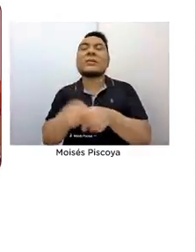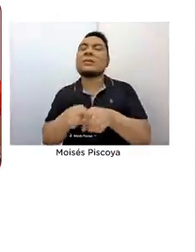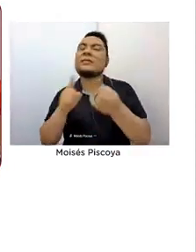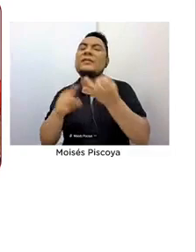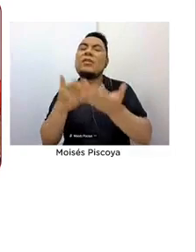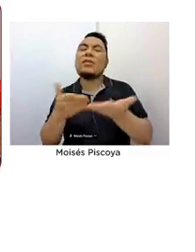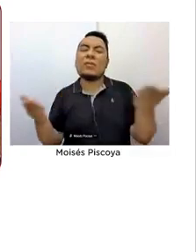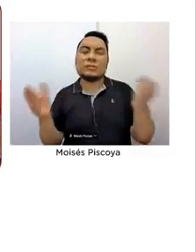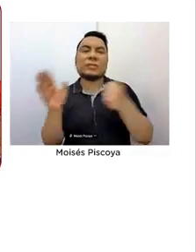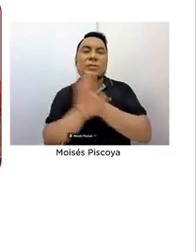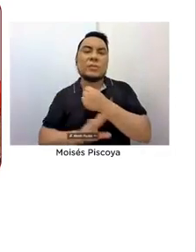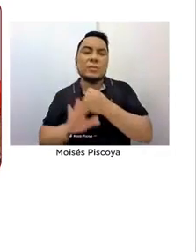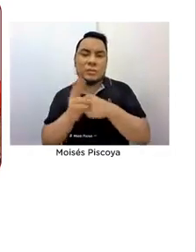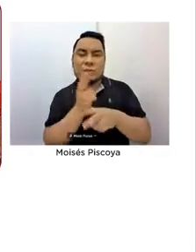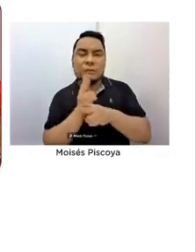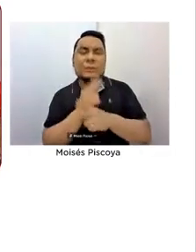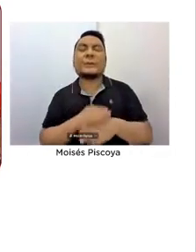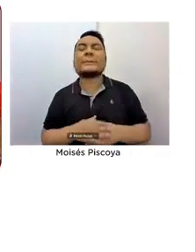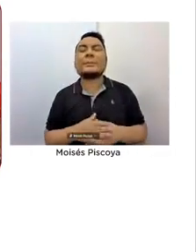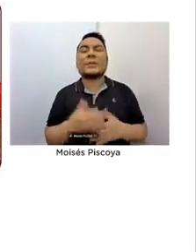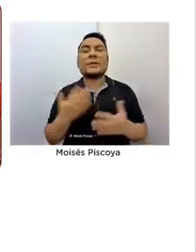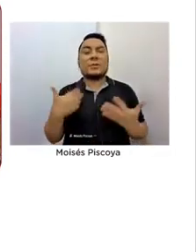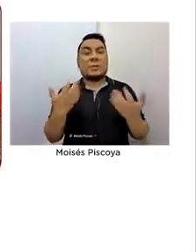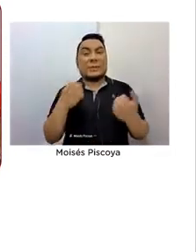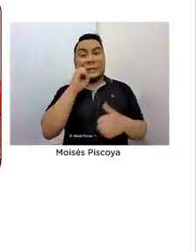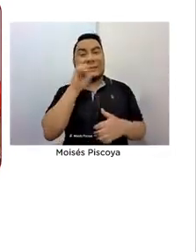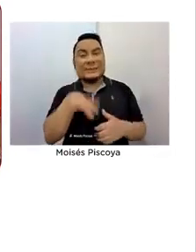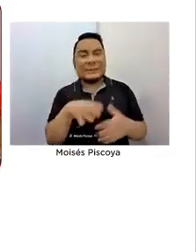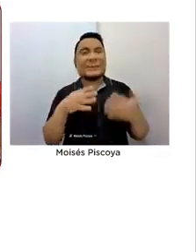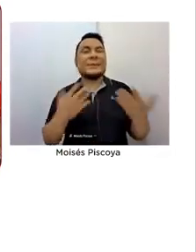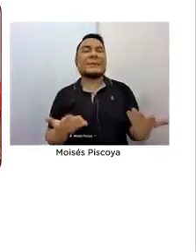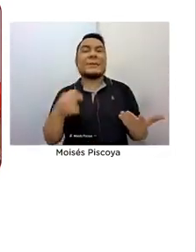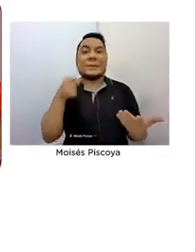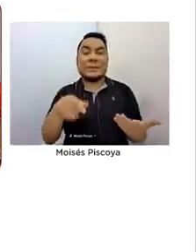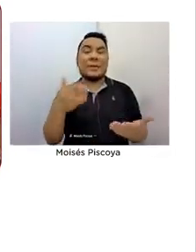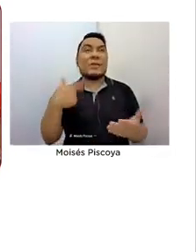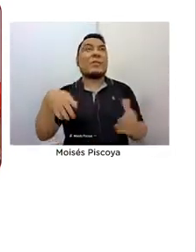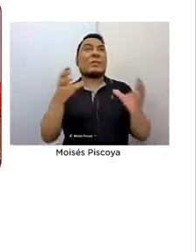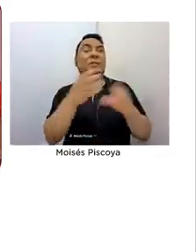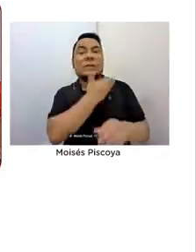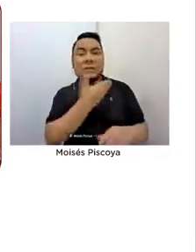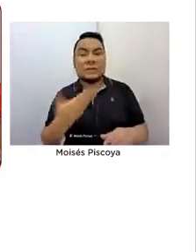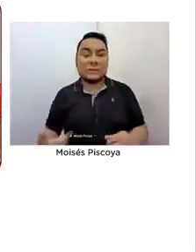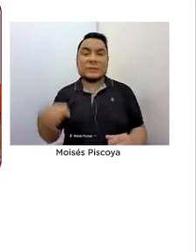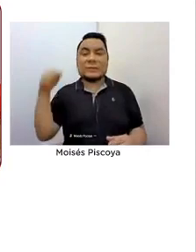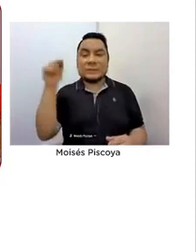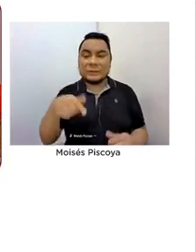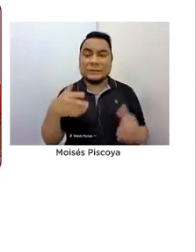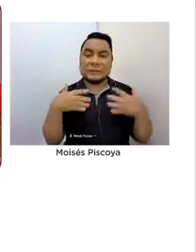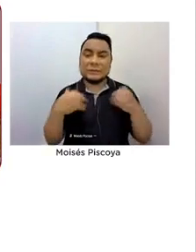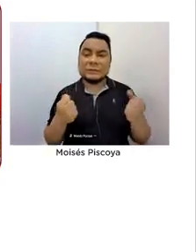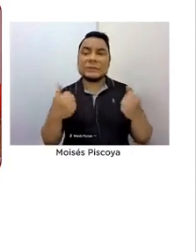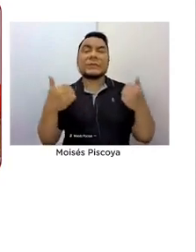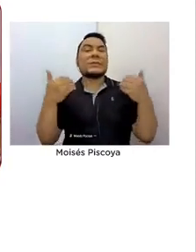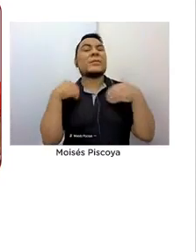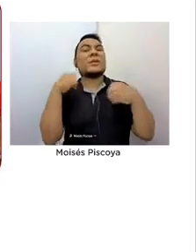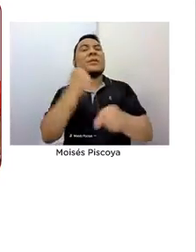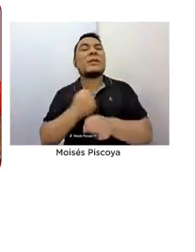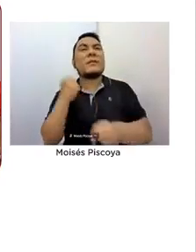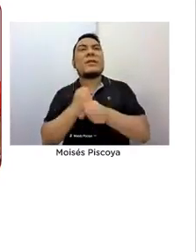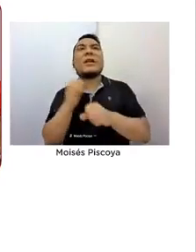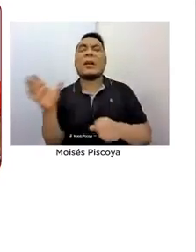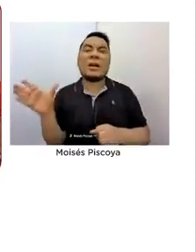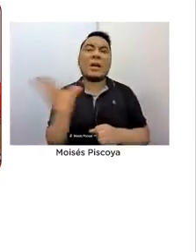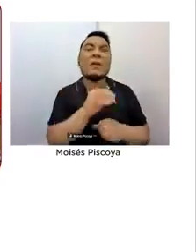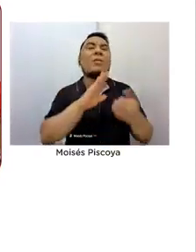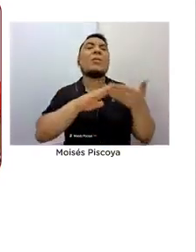difusión. Lo que quiero decir con este ejemplo es que como Estado, en este caso como salud, tenemos que trabajar con todos, con